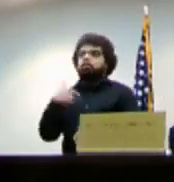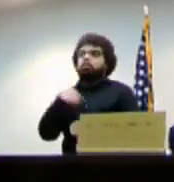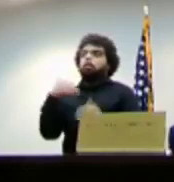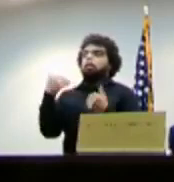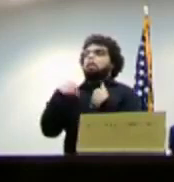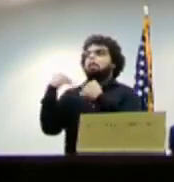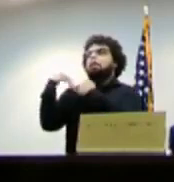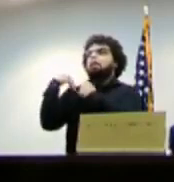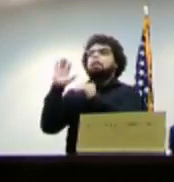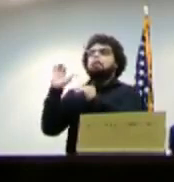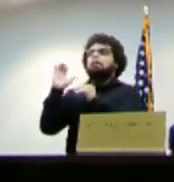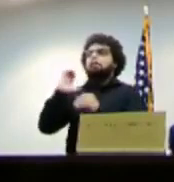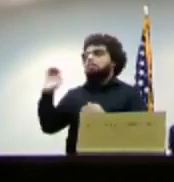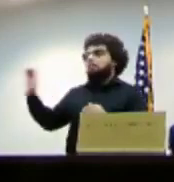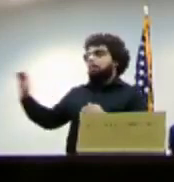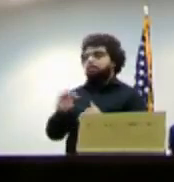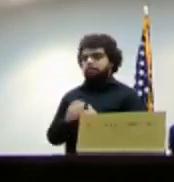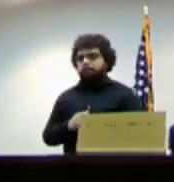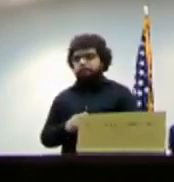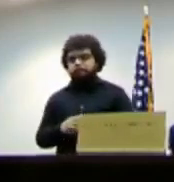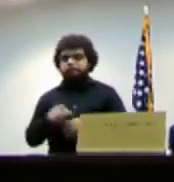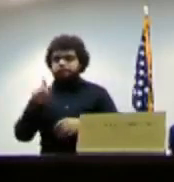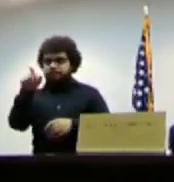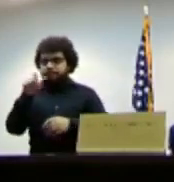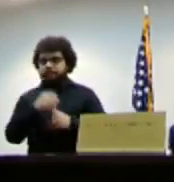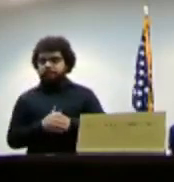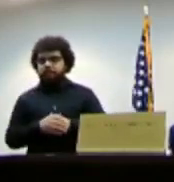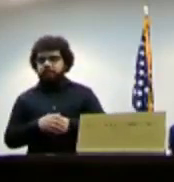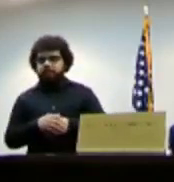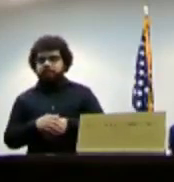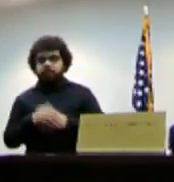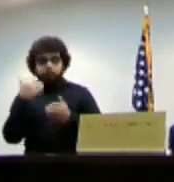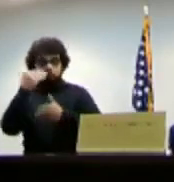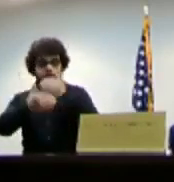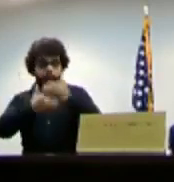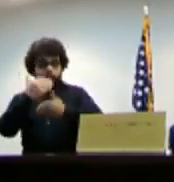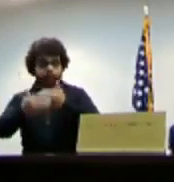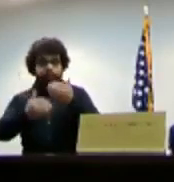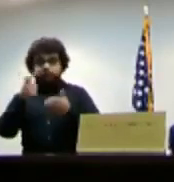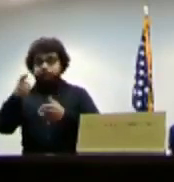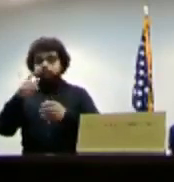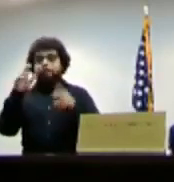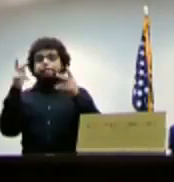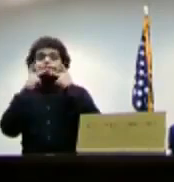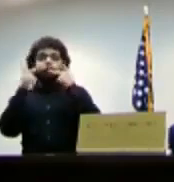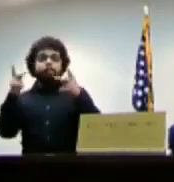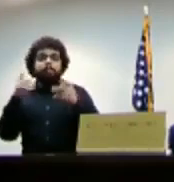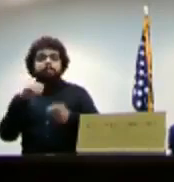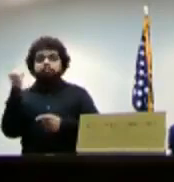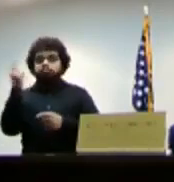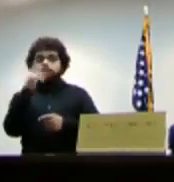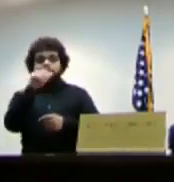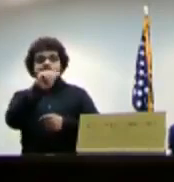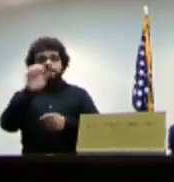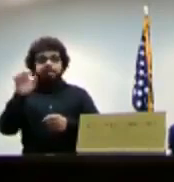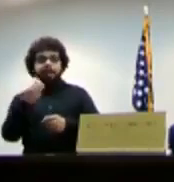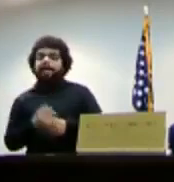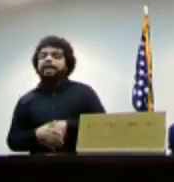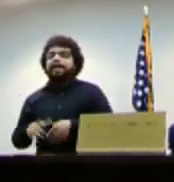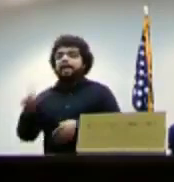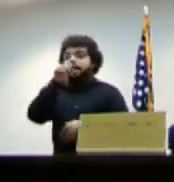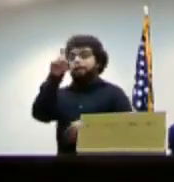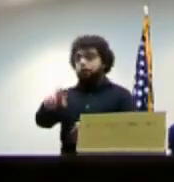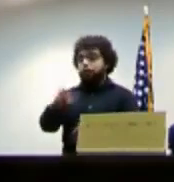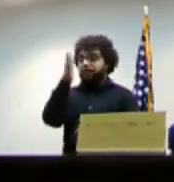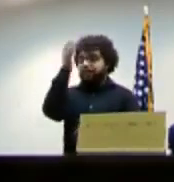Paredes. Todos los procedimientos y los procesos ante el negociado son procedimientos públicos, no solamente la autoridad. La pregunta es